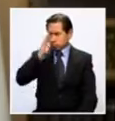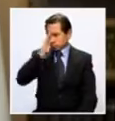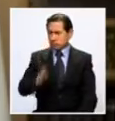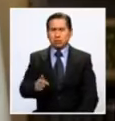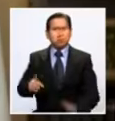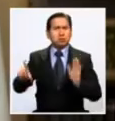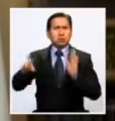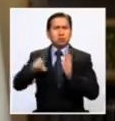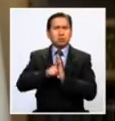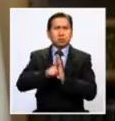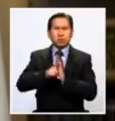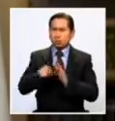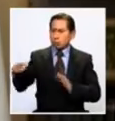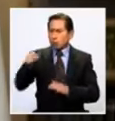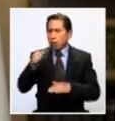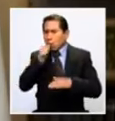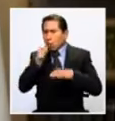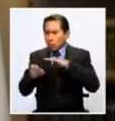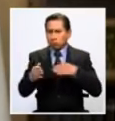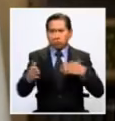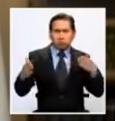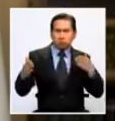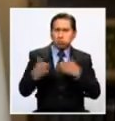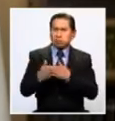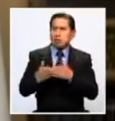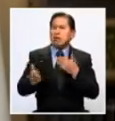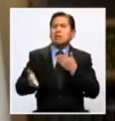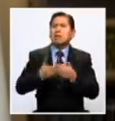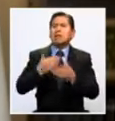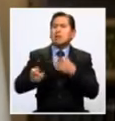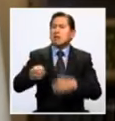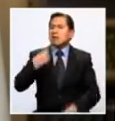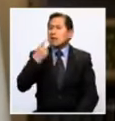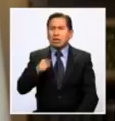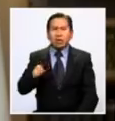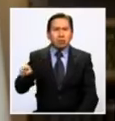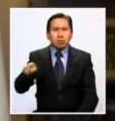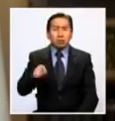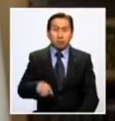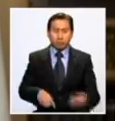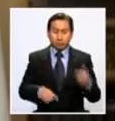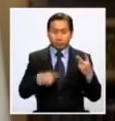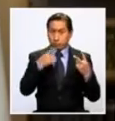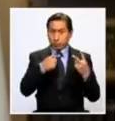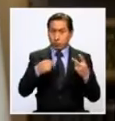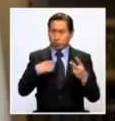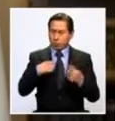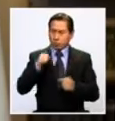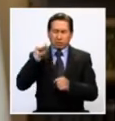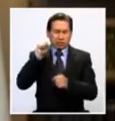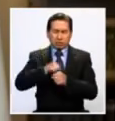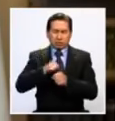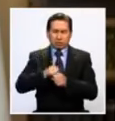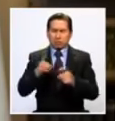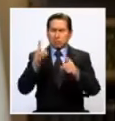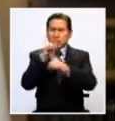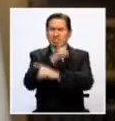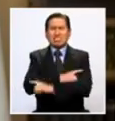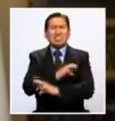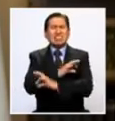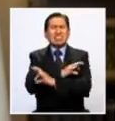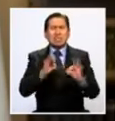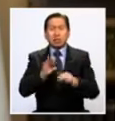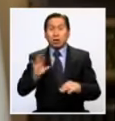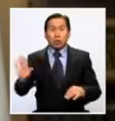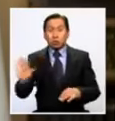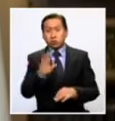ley contra los que cometan corrupción, le toque a quien le toque. Dos, voy a trabajar sin descanso para que los